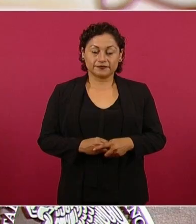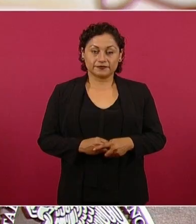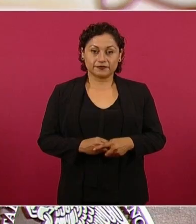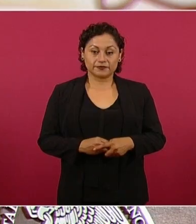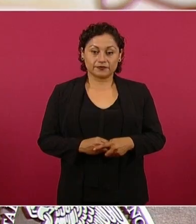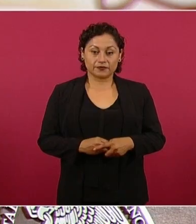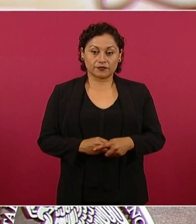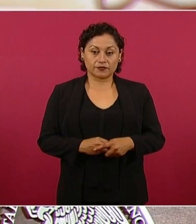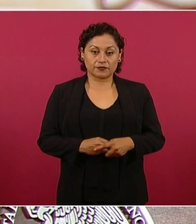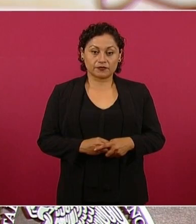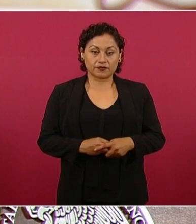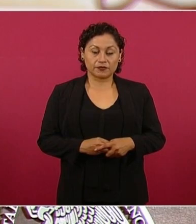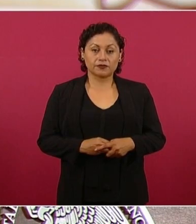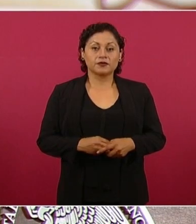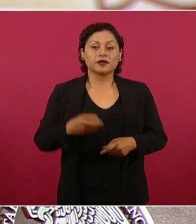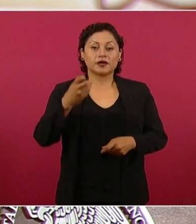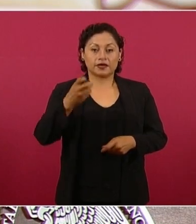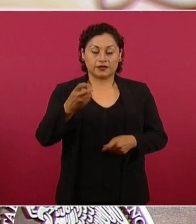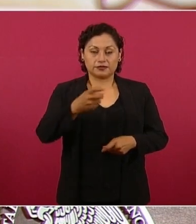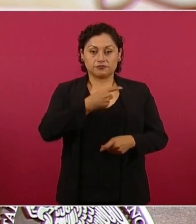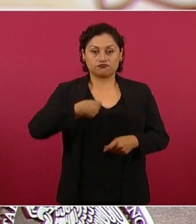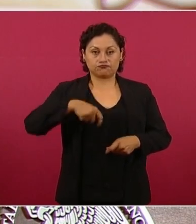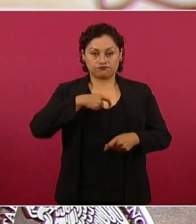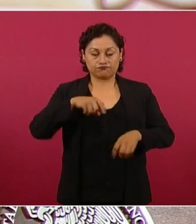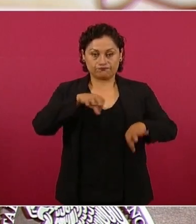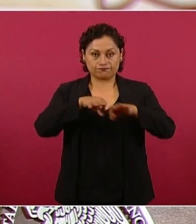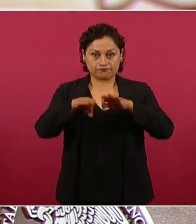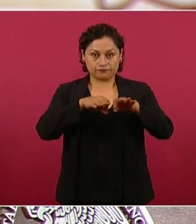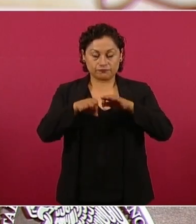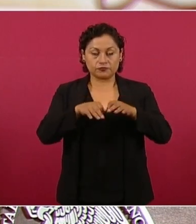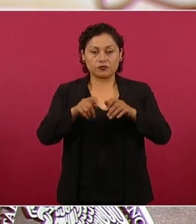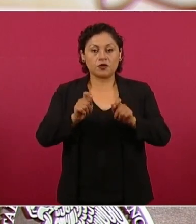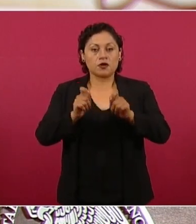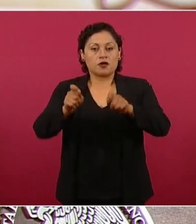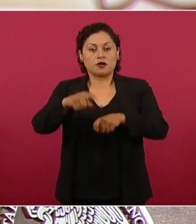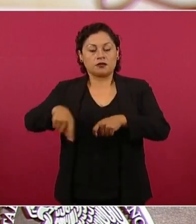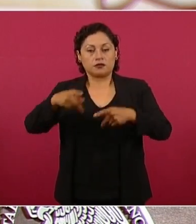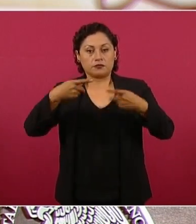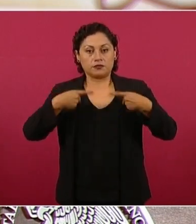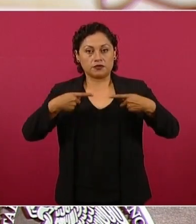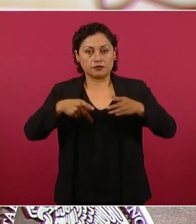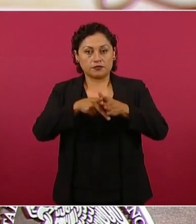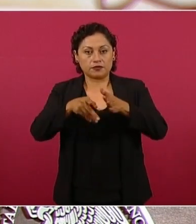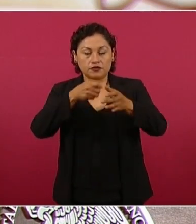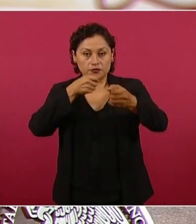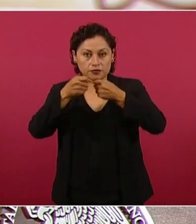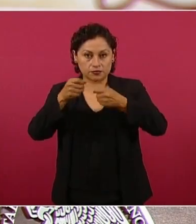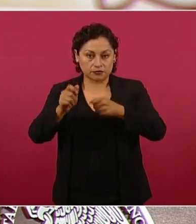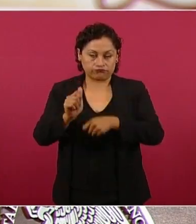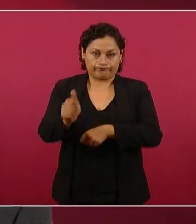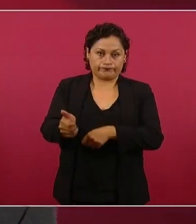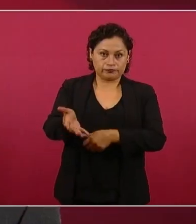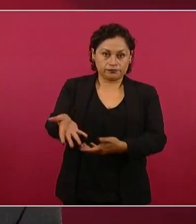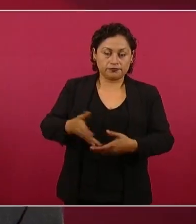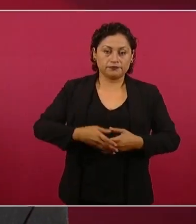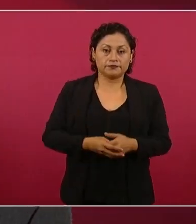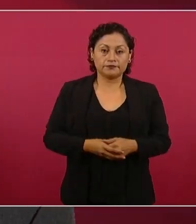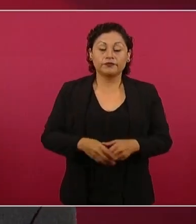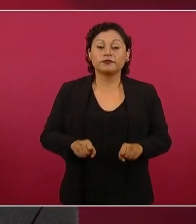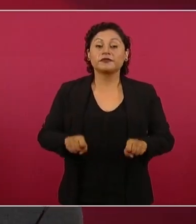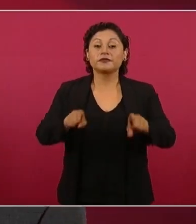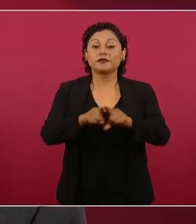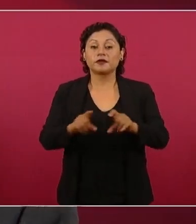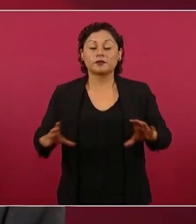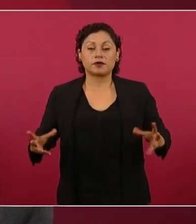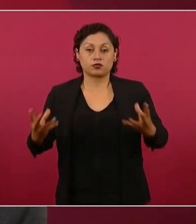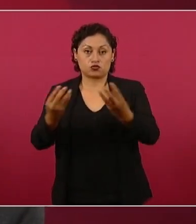de trabajadores, de los periodistas por su cuenta. En ese sentido, también hemos trabajado tanto con el Instituto de los Mexicanos